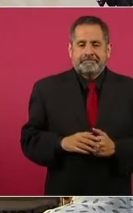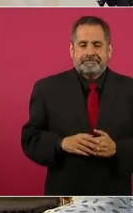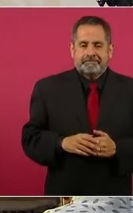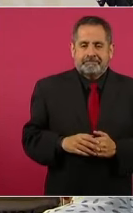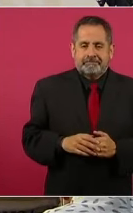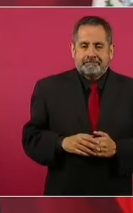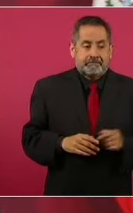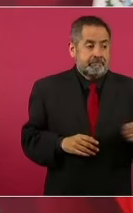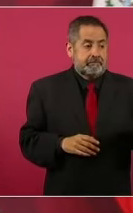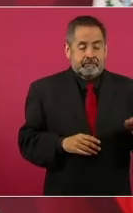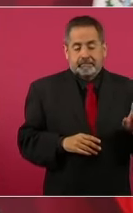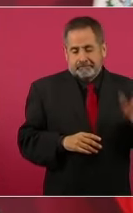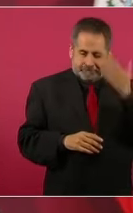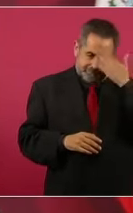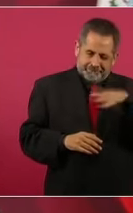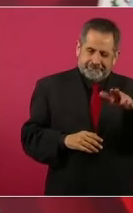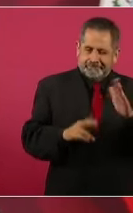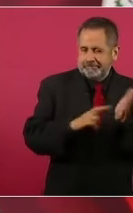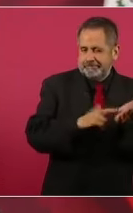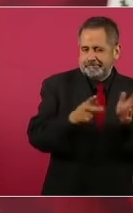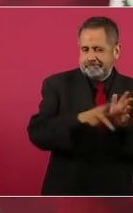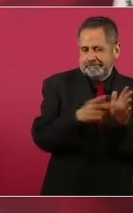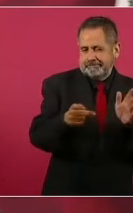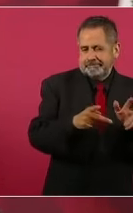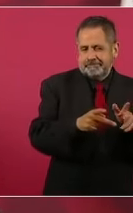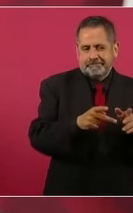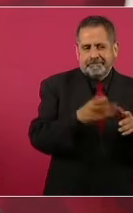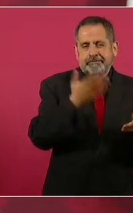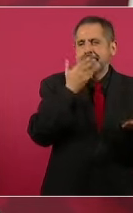Además, independiente.